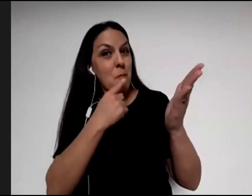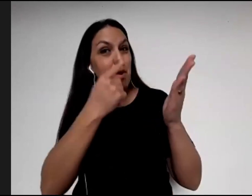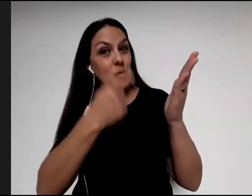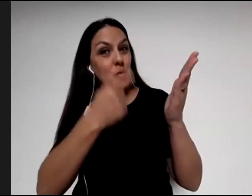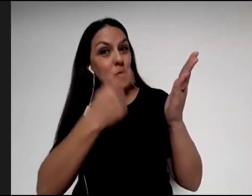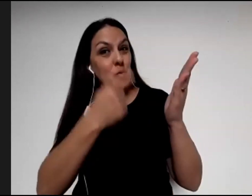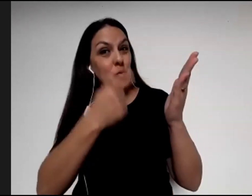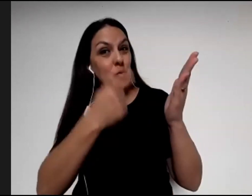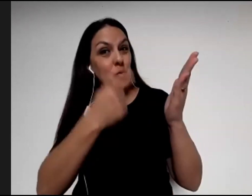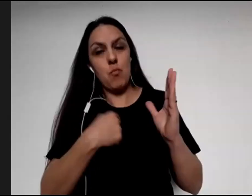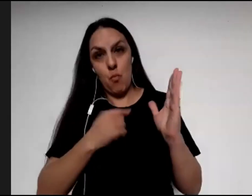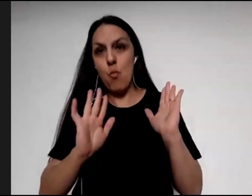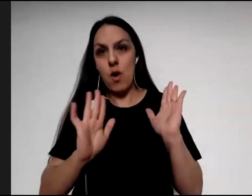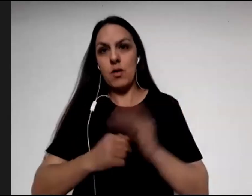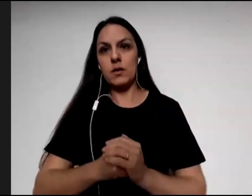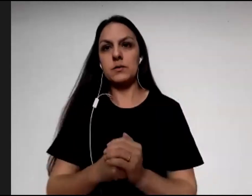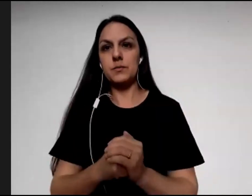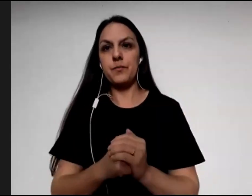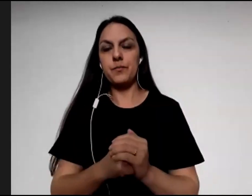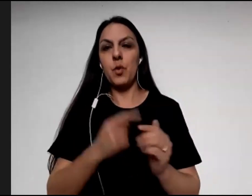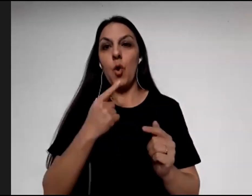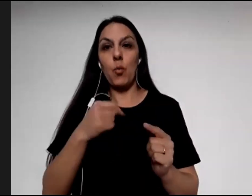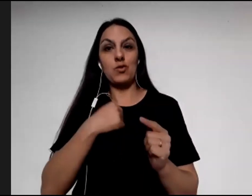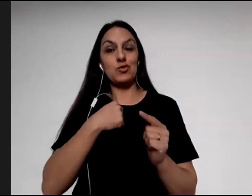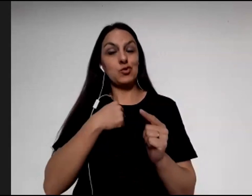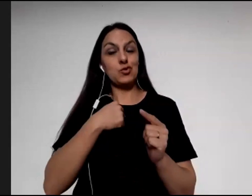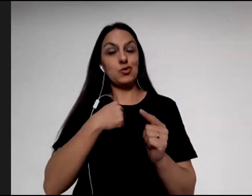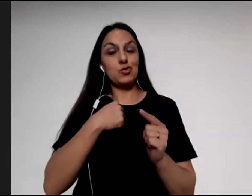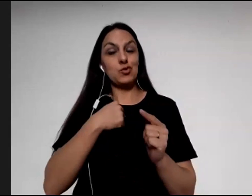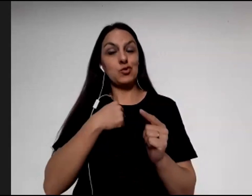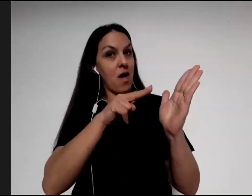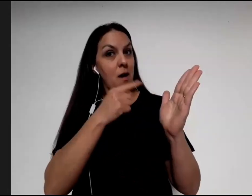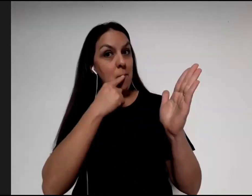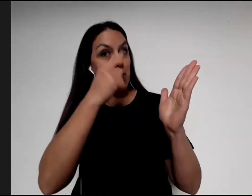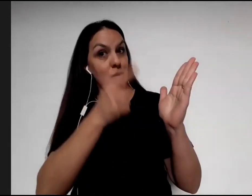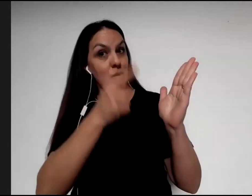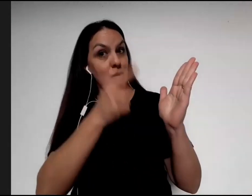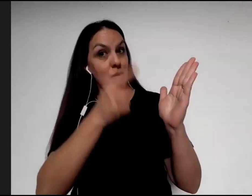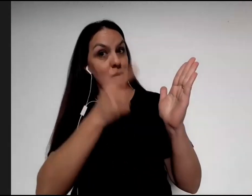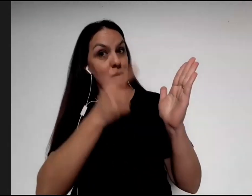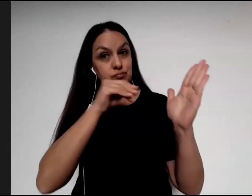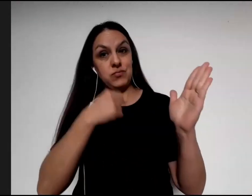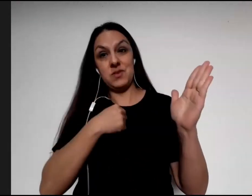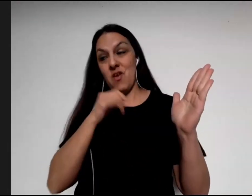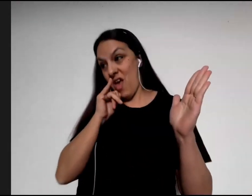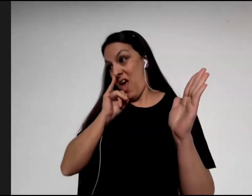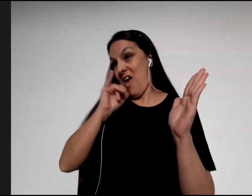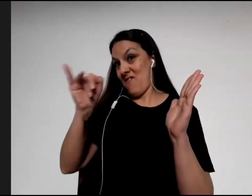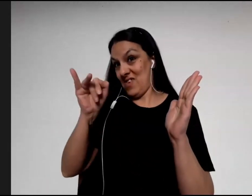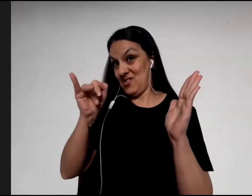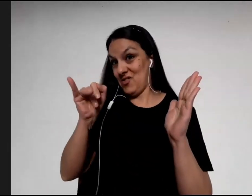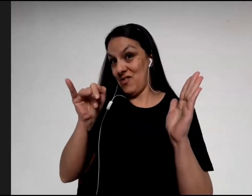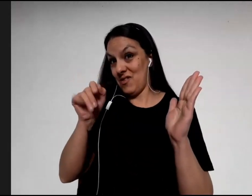medida que vaya recogiendo las preguntas les voy a dar una señal a través del chat de que tengo su pregunta registrada,